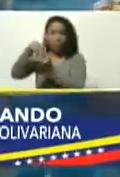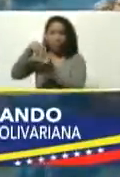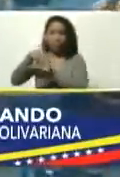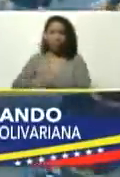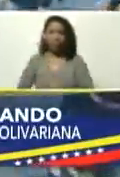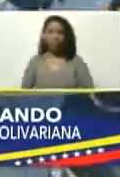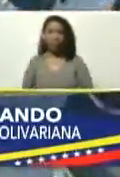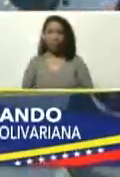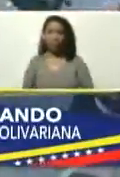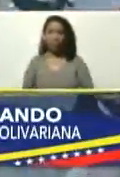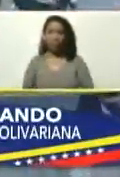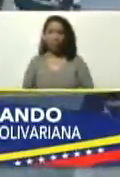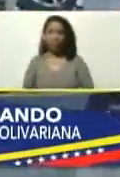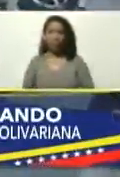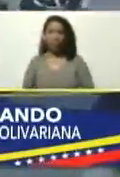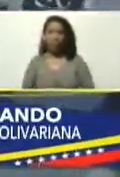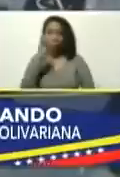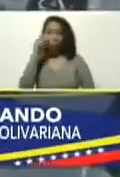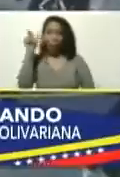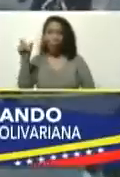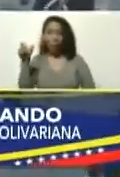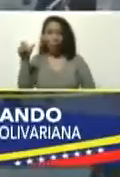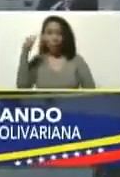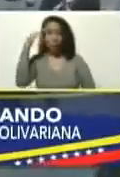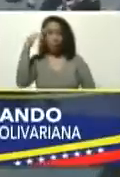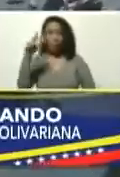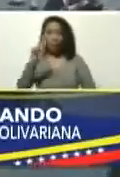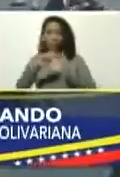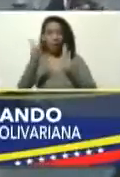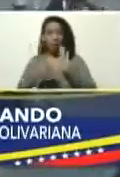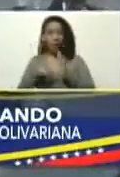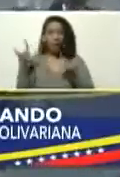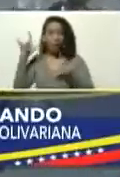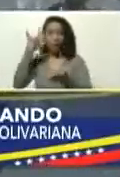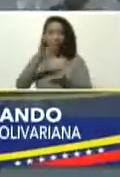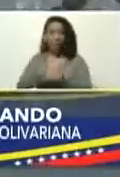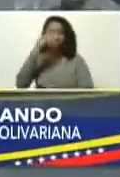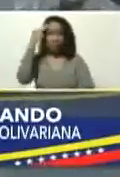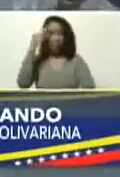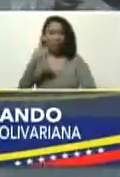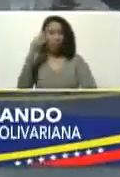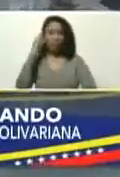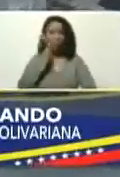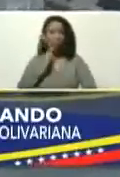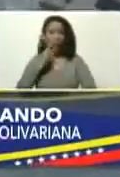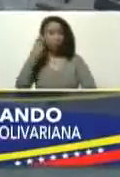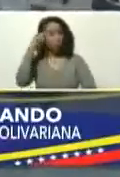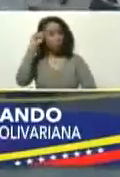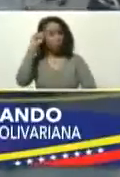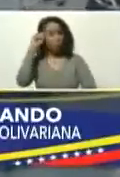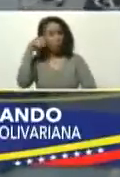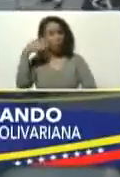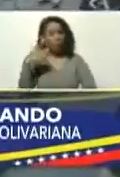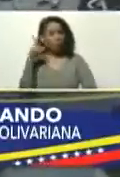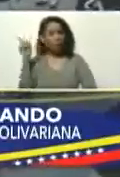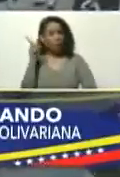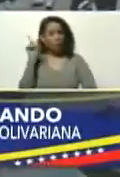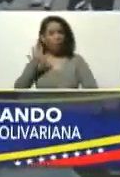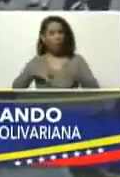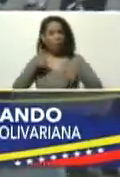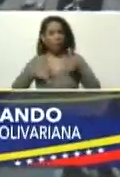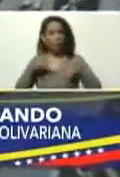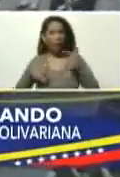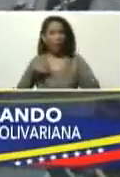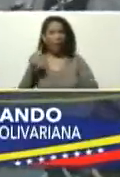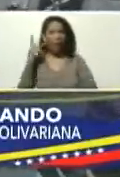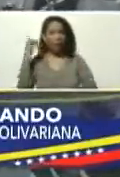Alejandro Infante y Triago, comandante general de la aviación militar bolivariana. Recordemos que en este acto está